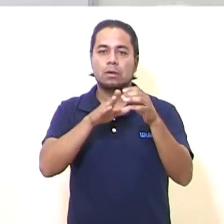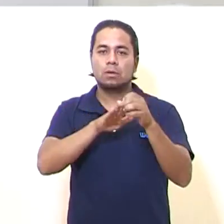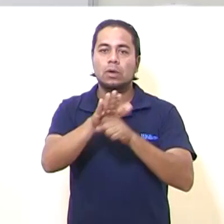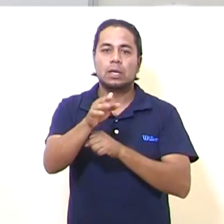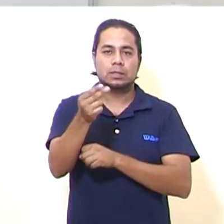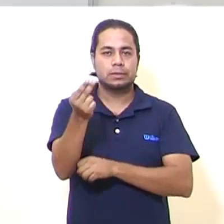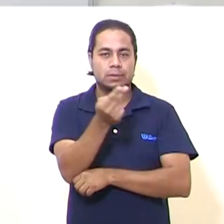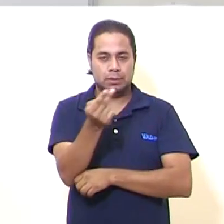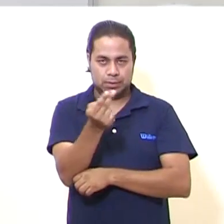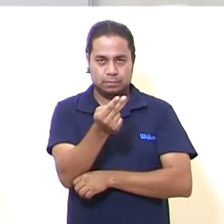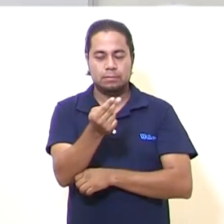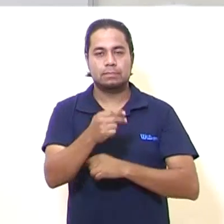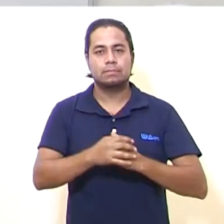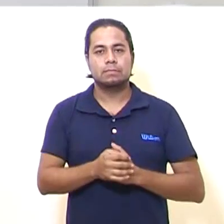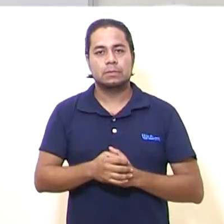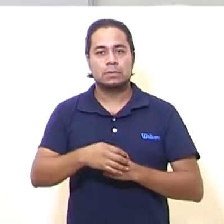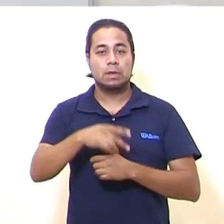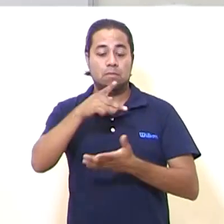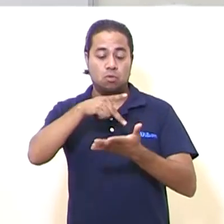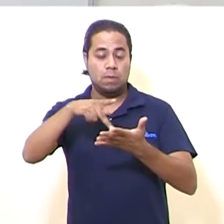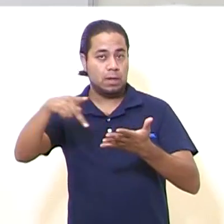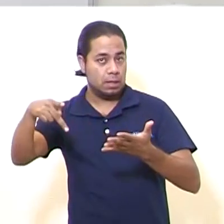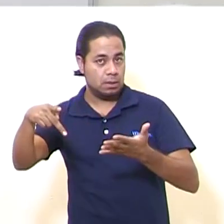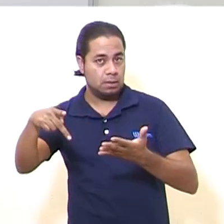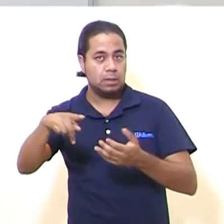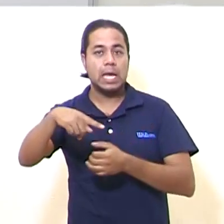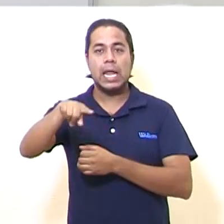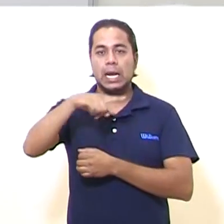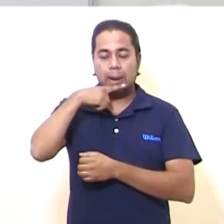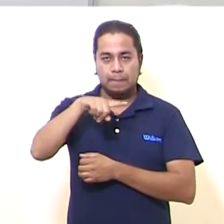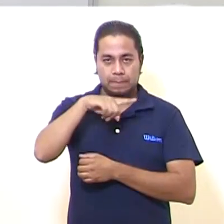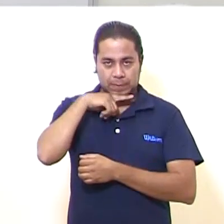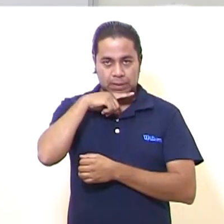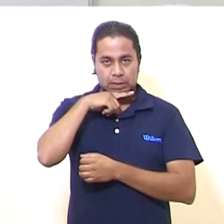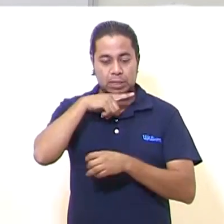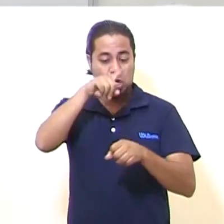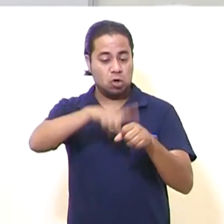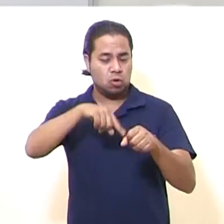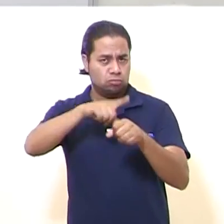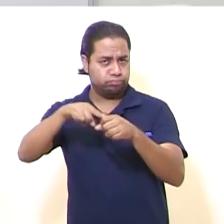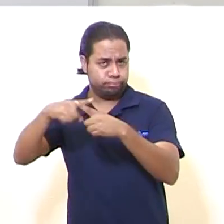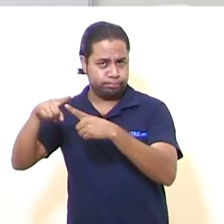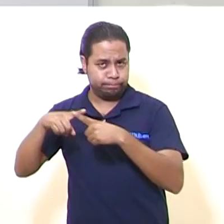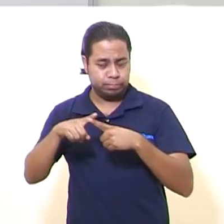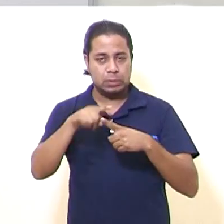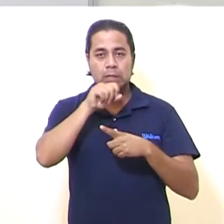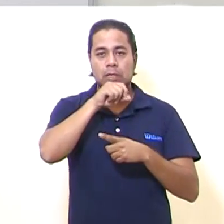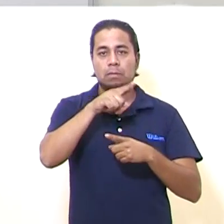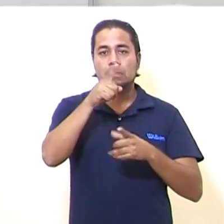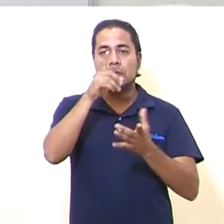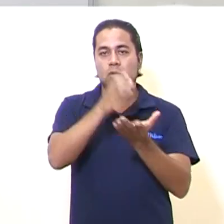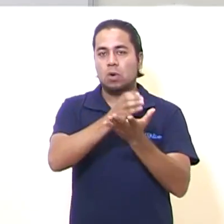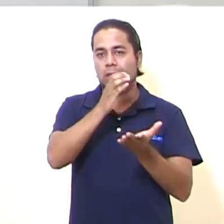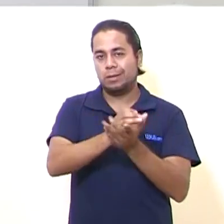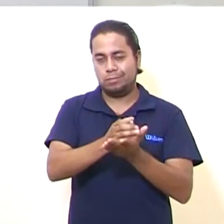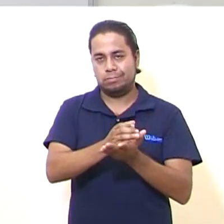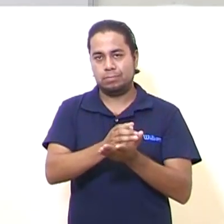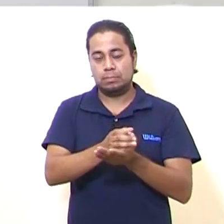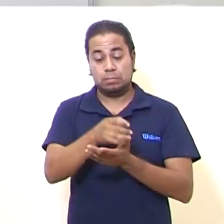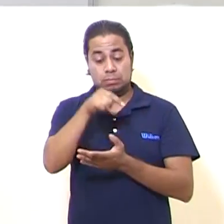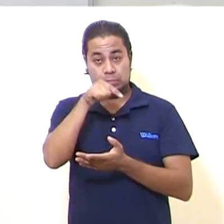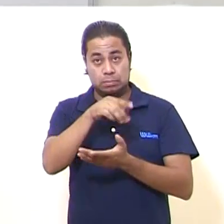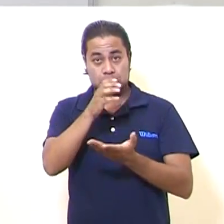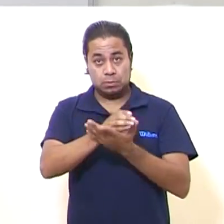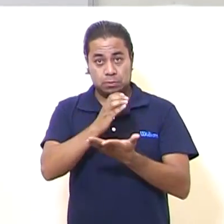vamos a utilizar: pluma, lápiz, colores y una libreta, en la